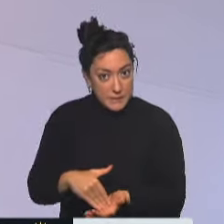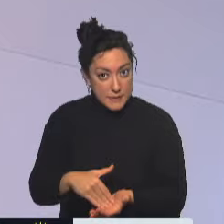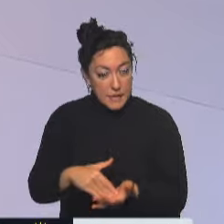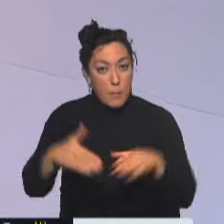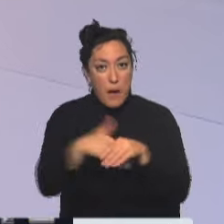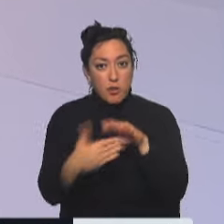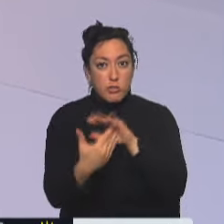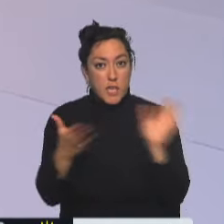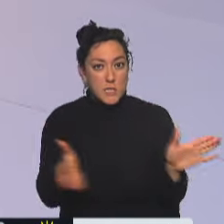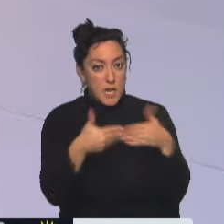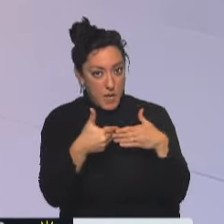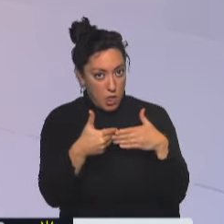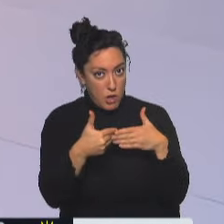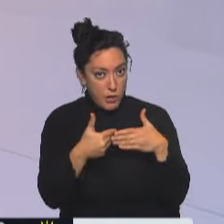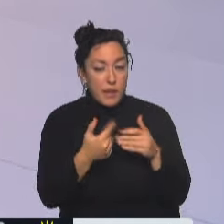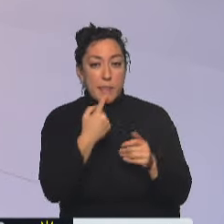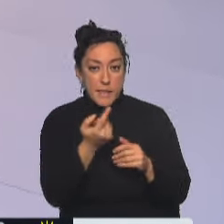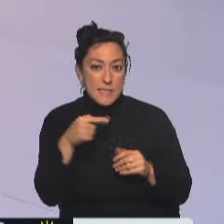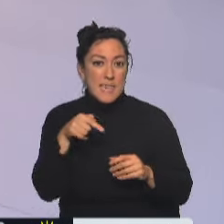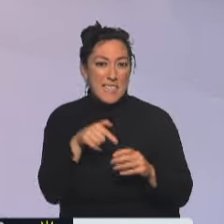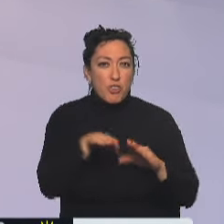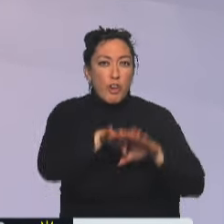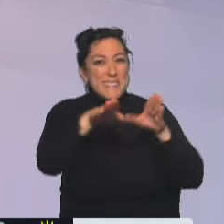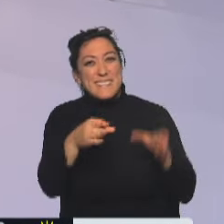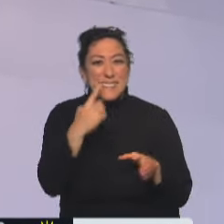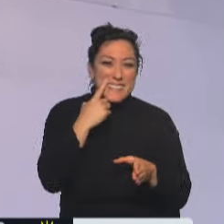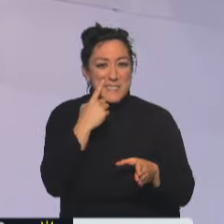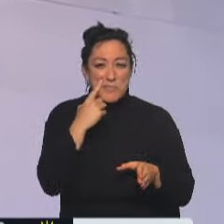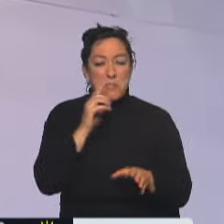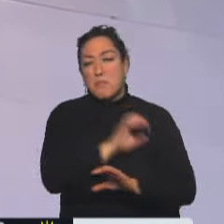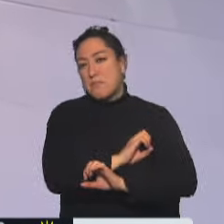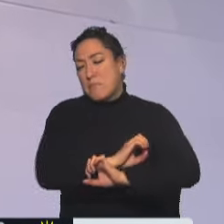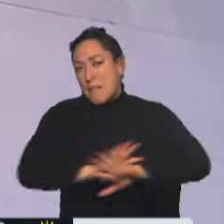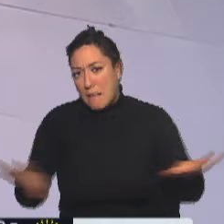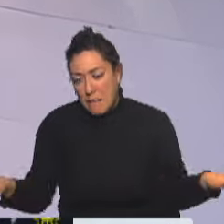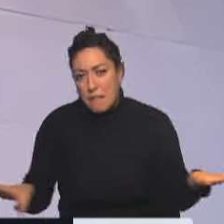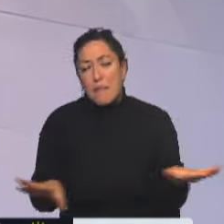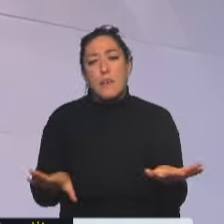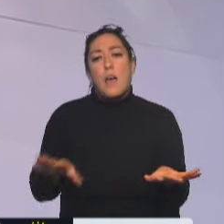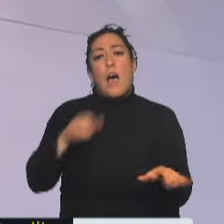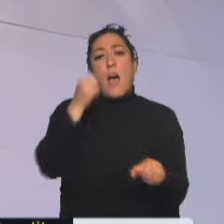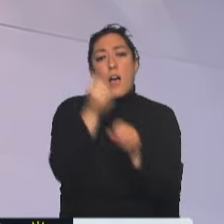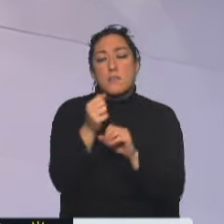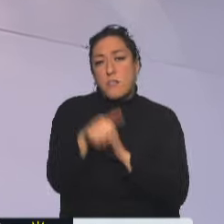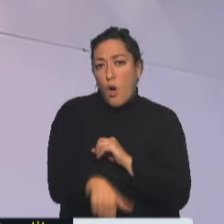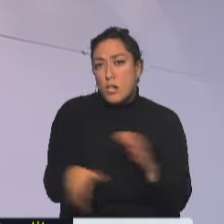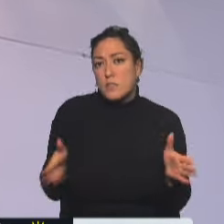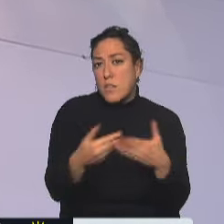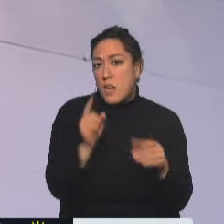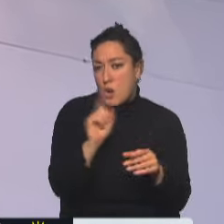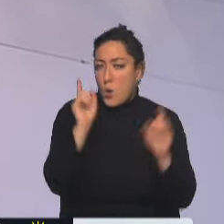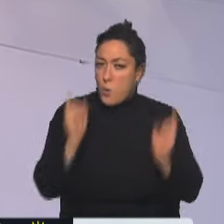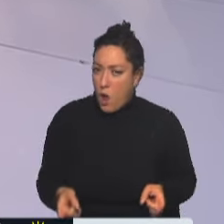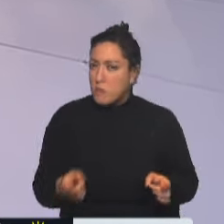cerrar el Banco Central. Dijo que es una institución nefasta y que por ahora no, pero que sigue en su mira.